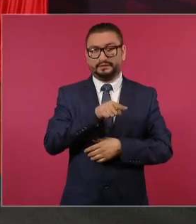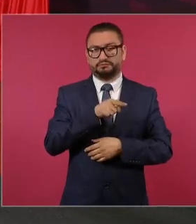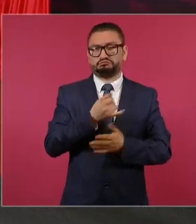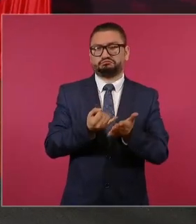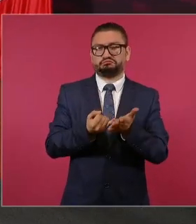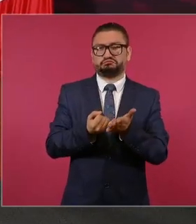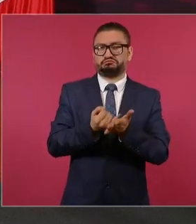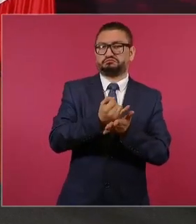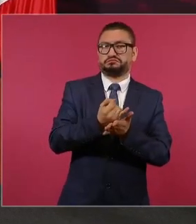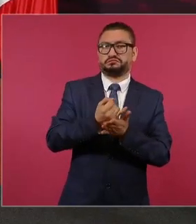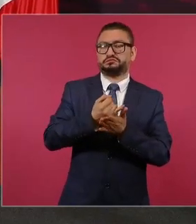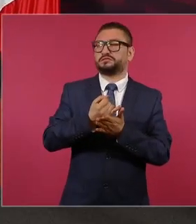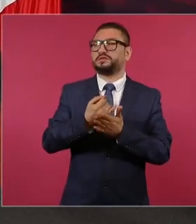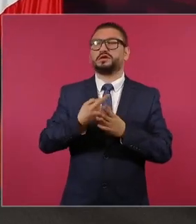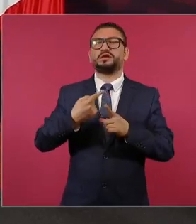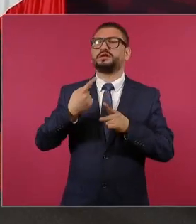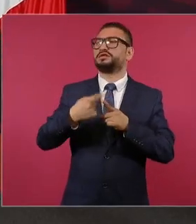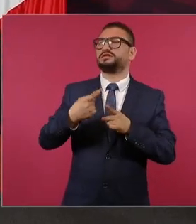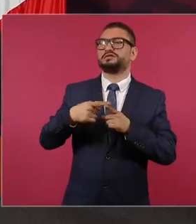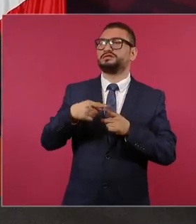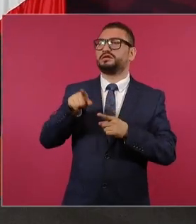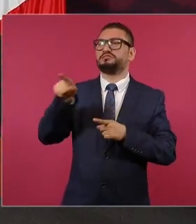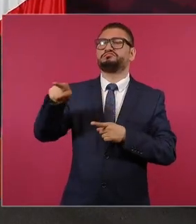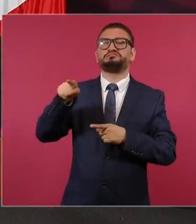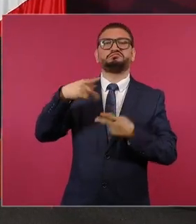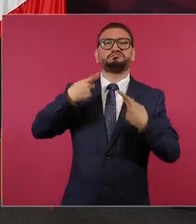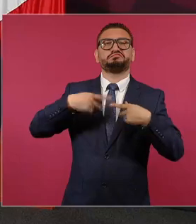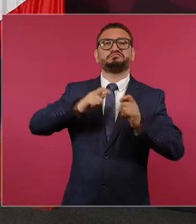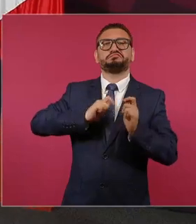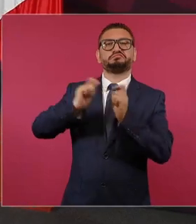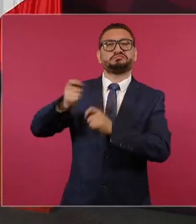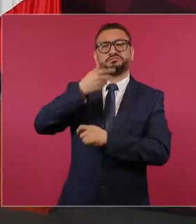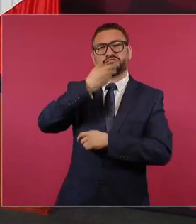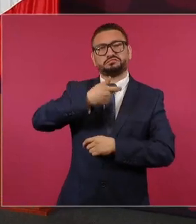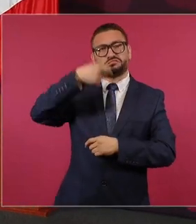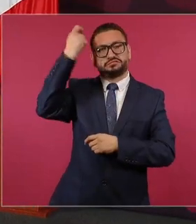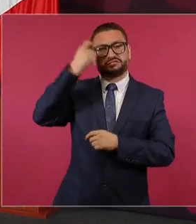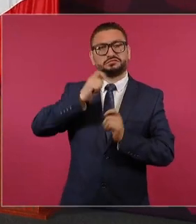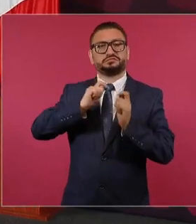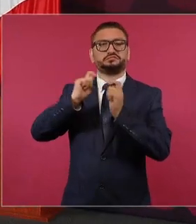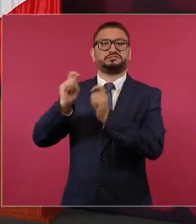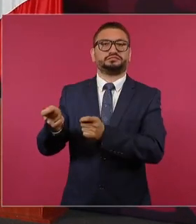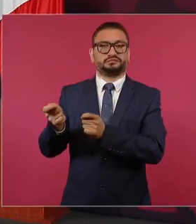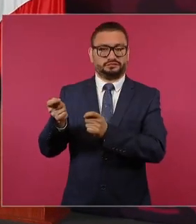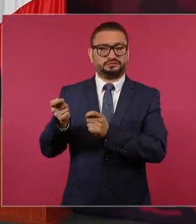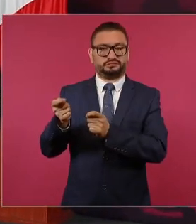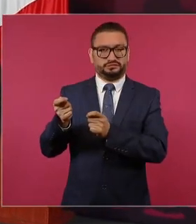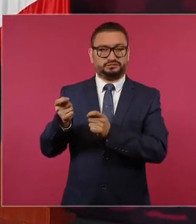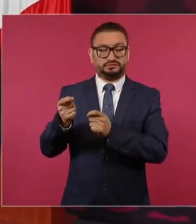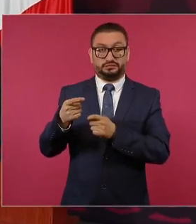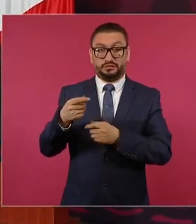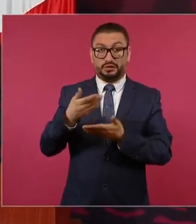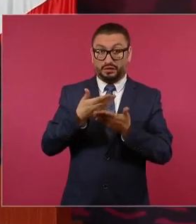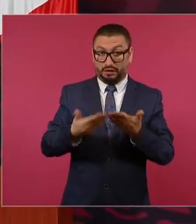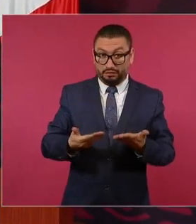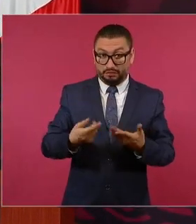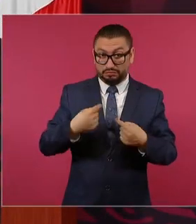Decidía quién iba a ser su sustituto, su sustituta. En este caso no fue así.